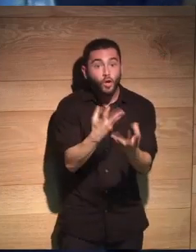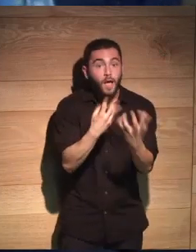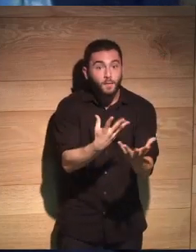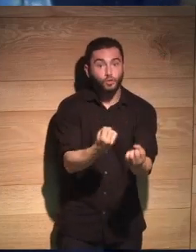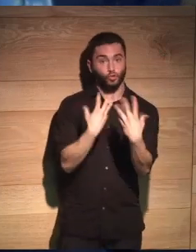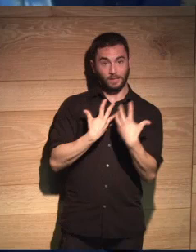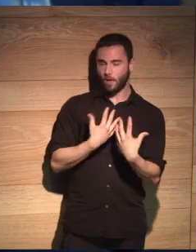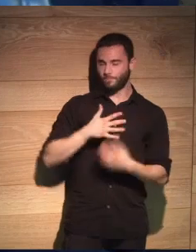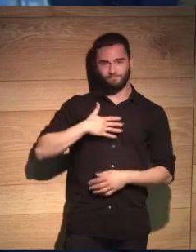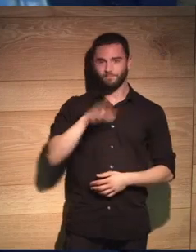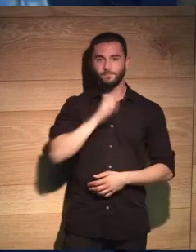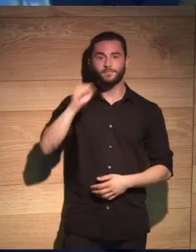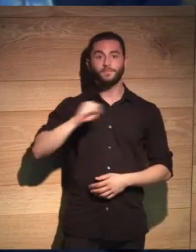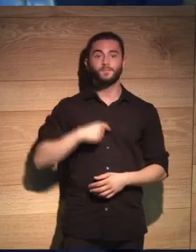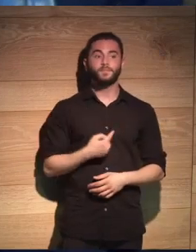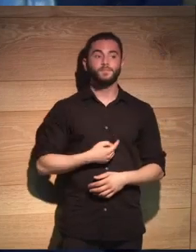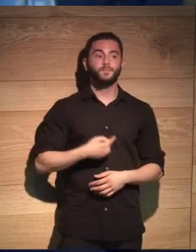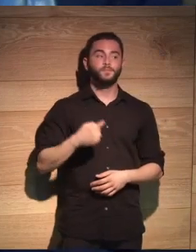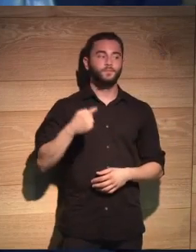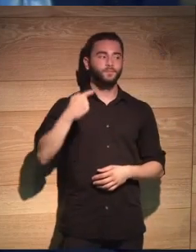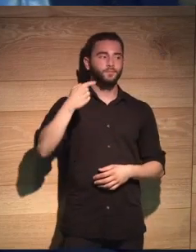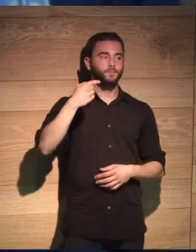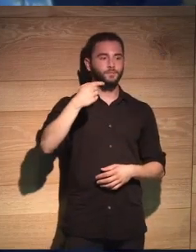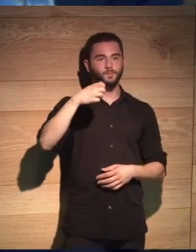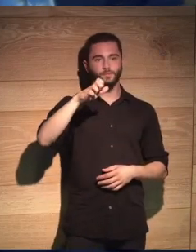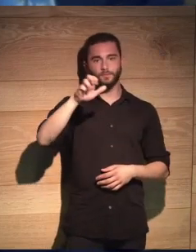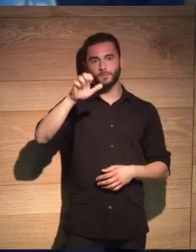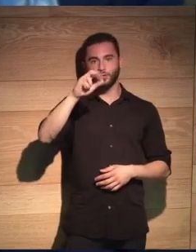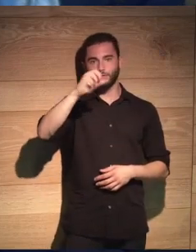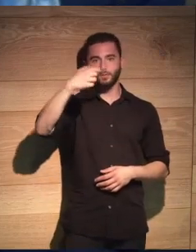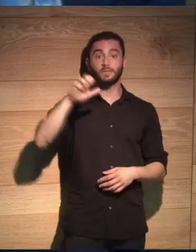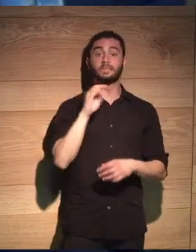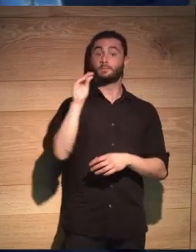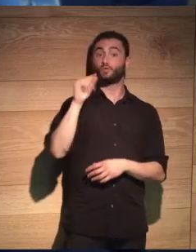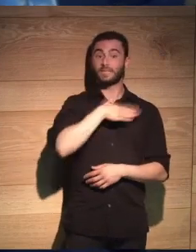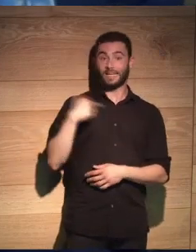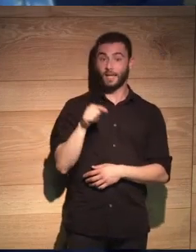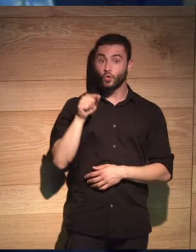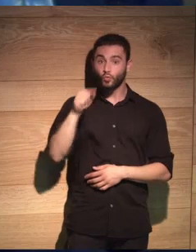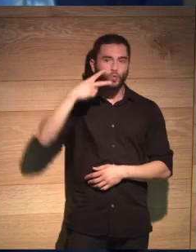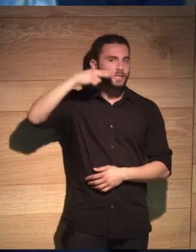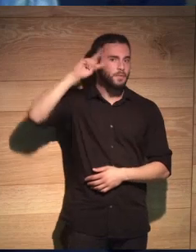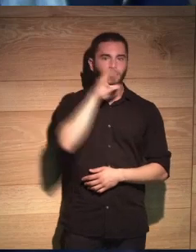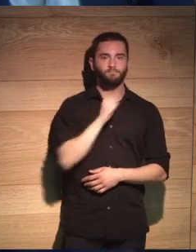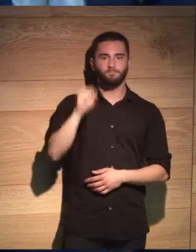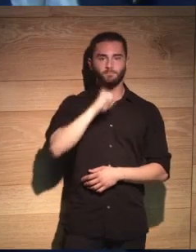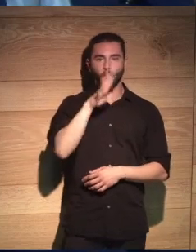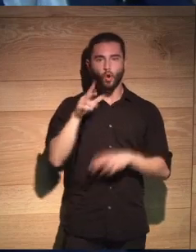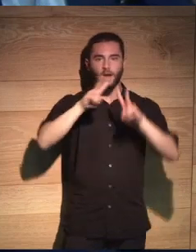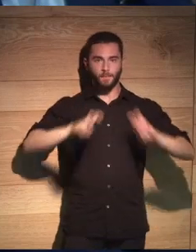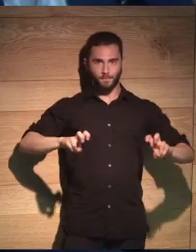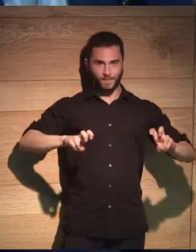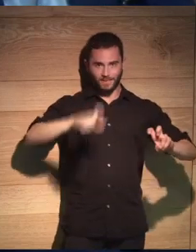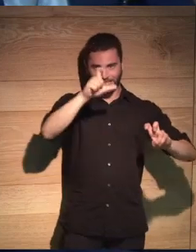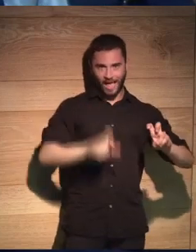y quería preguntarle a Georg si, o sea, tienes la experiencia increíble como investigador